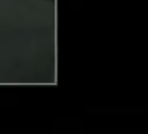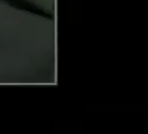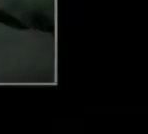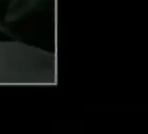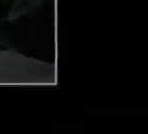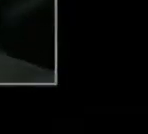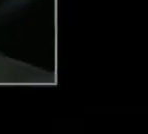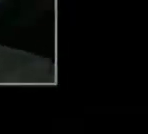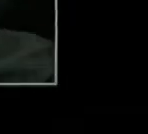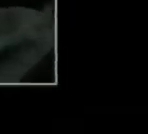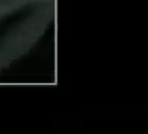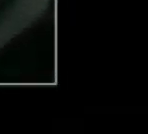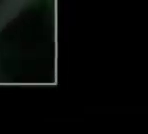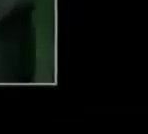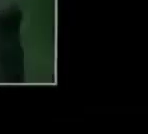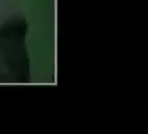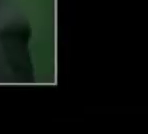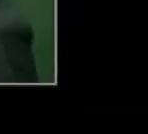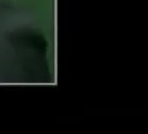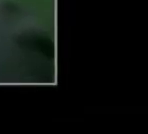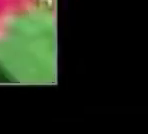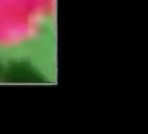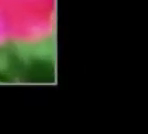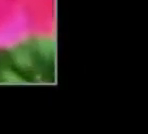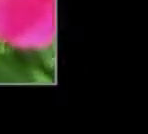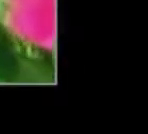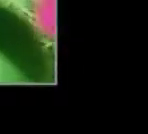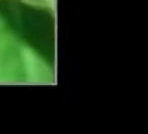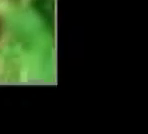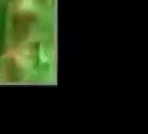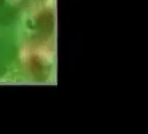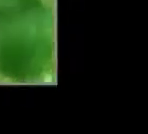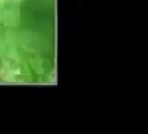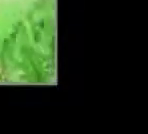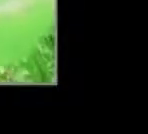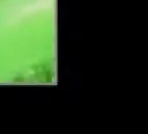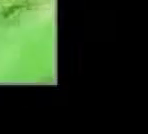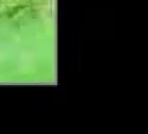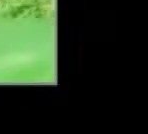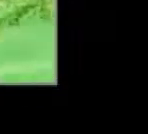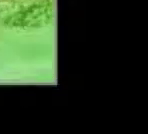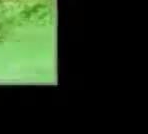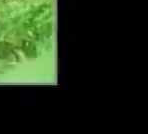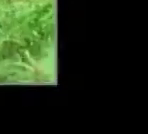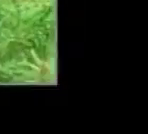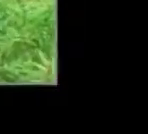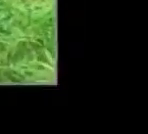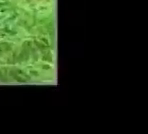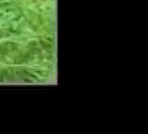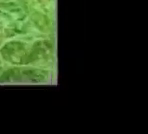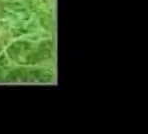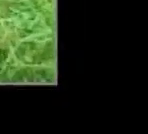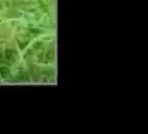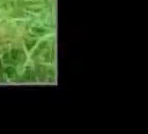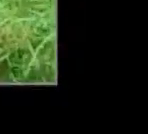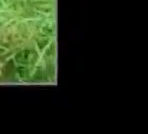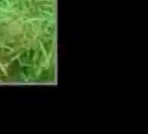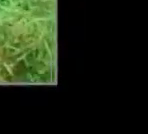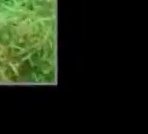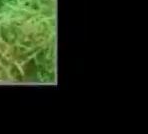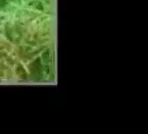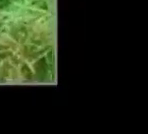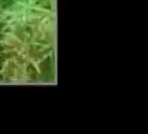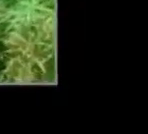La serie El Tío Antonio fue una maravillosa iniciativa de dos grandes artistas costarricenses, el cineasta